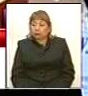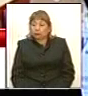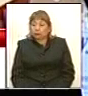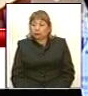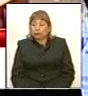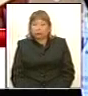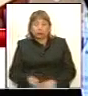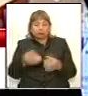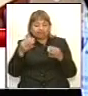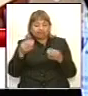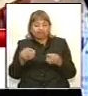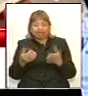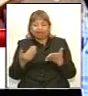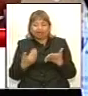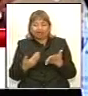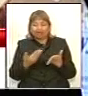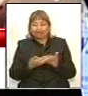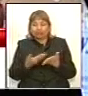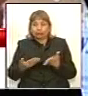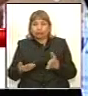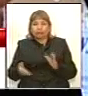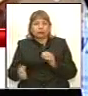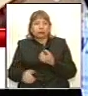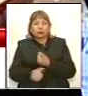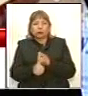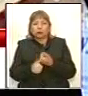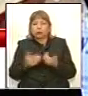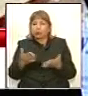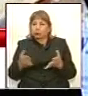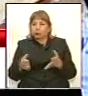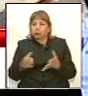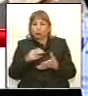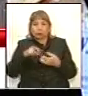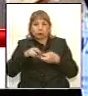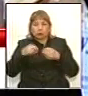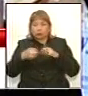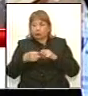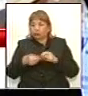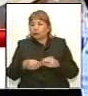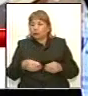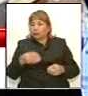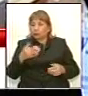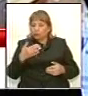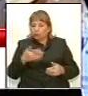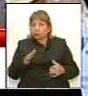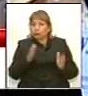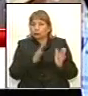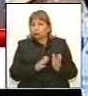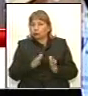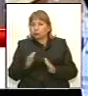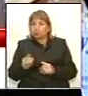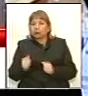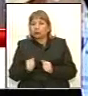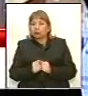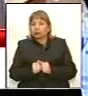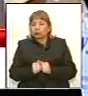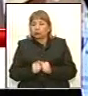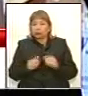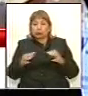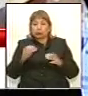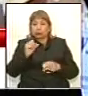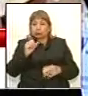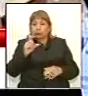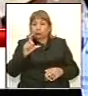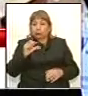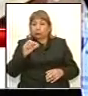pero definitivamente eso va a causar una gran cantidad de problemas. Y el otro tema es, en función de lo que ha señalado la congresista Salgado